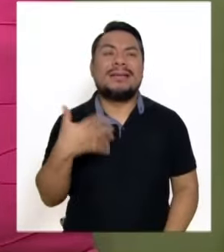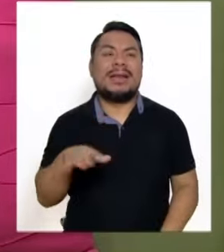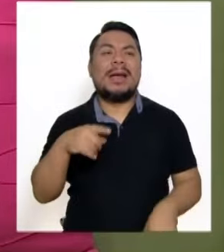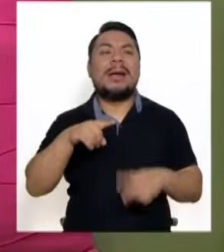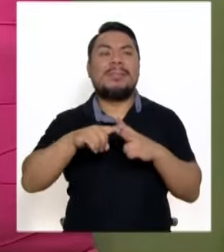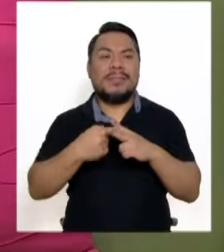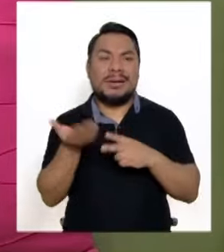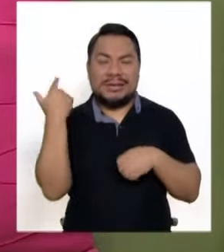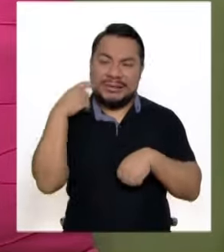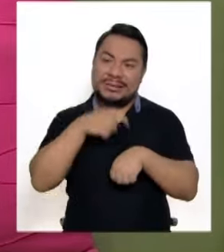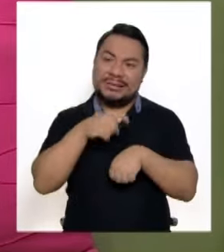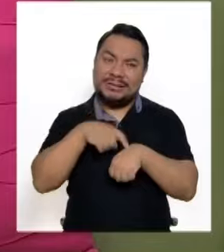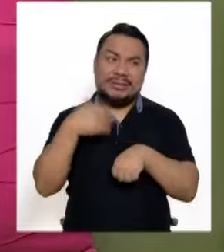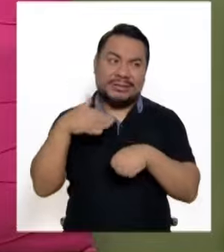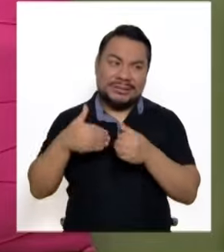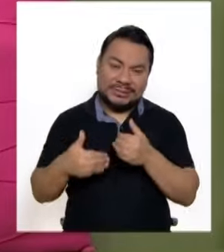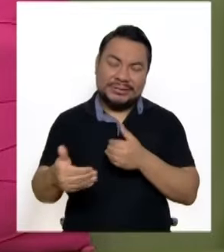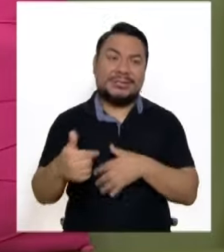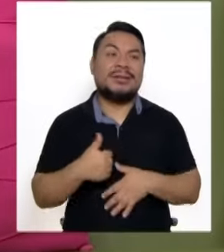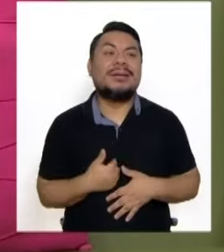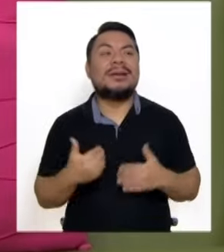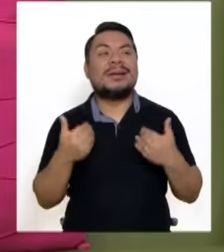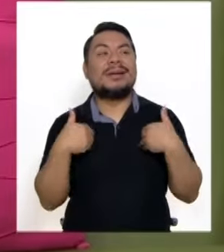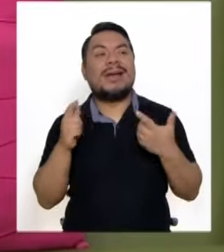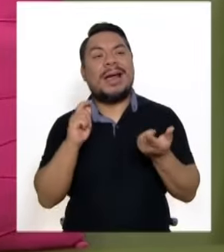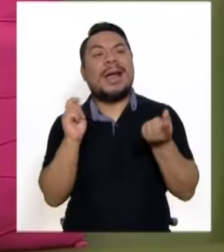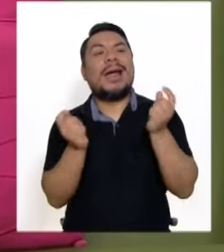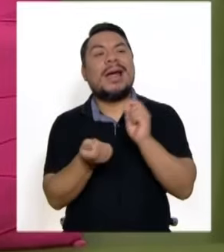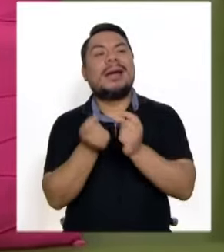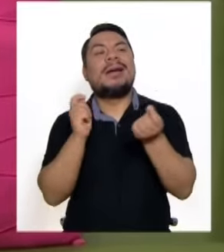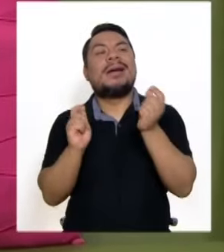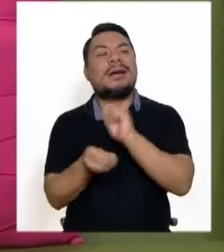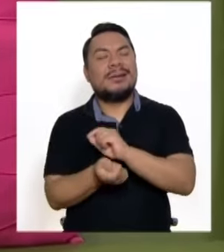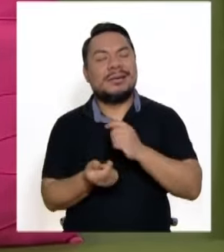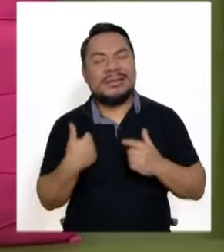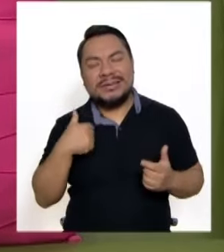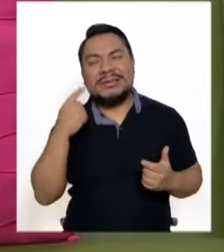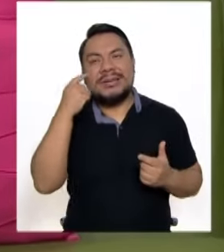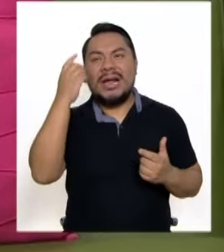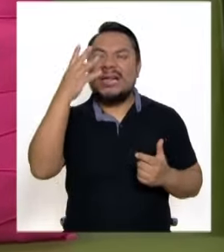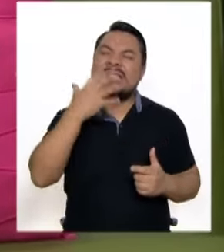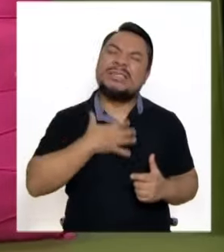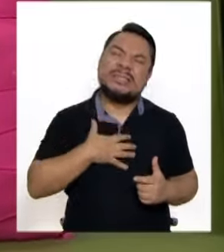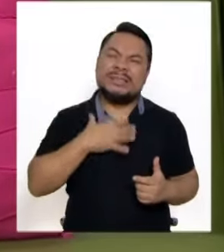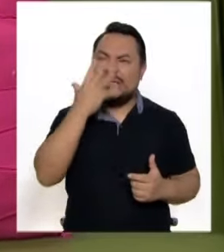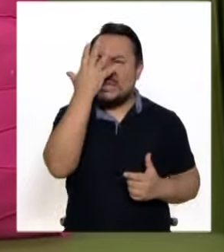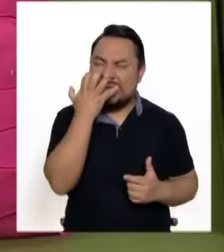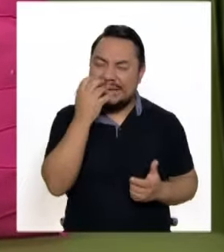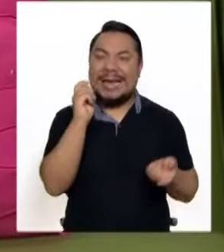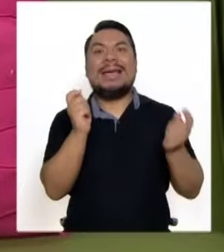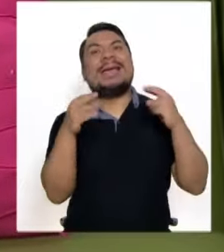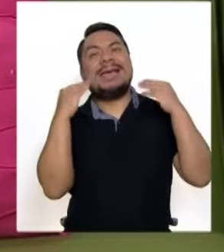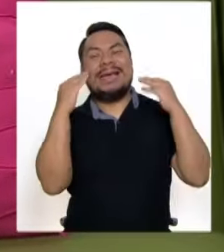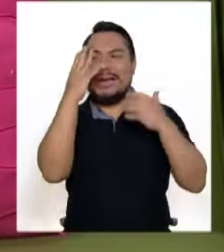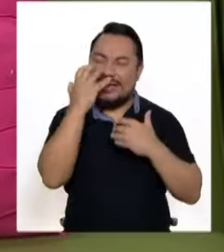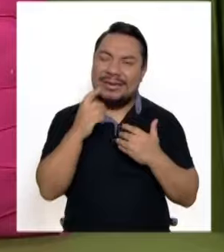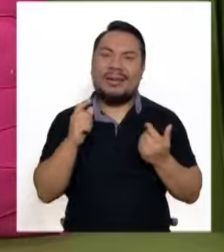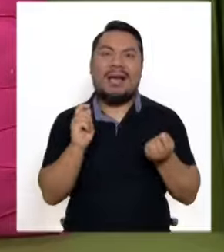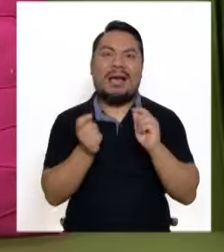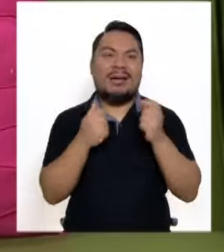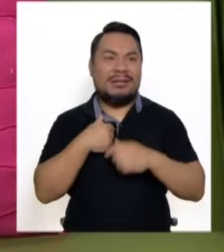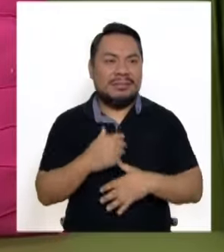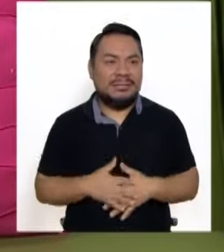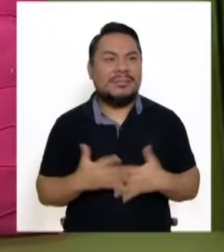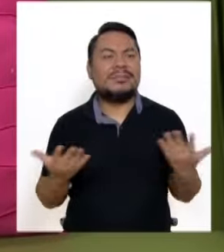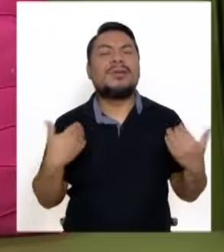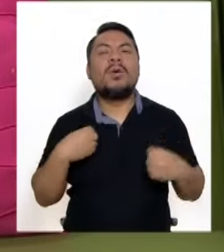algún tiempo. Décadas. Tengo unos cambios horribles de genio. ¿Y cuánto me va a durar? ¿Unos 10, 20 años más? Pobrecito mi marido, porque